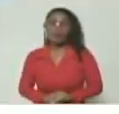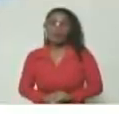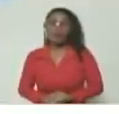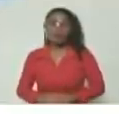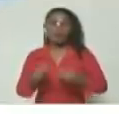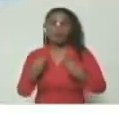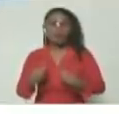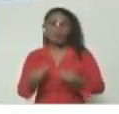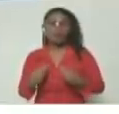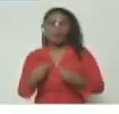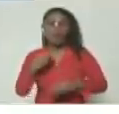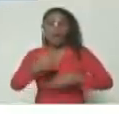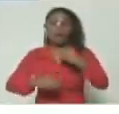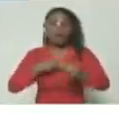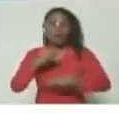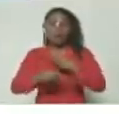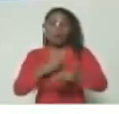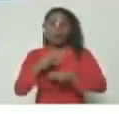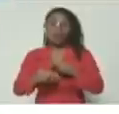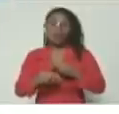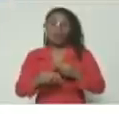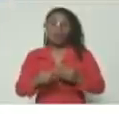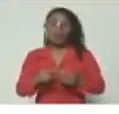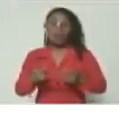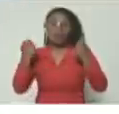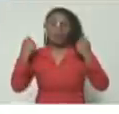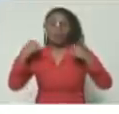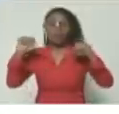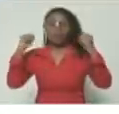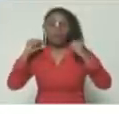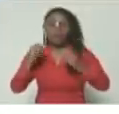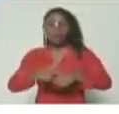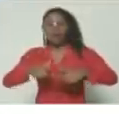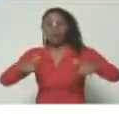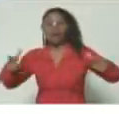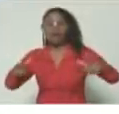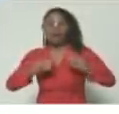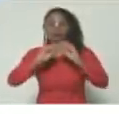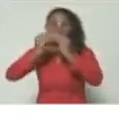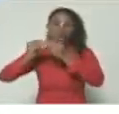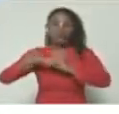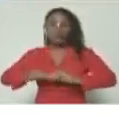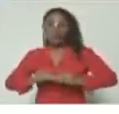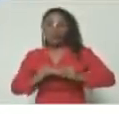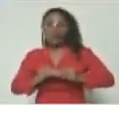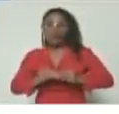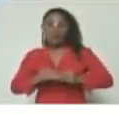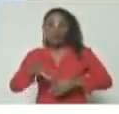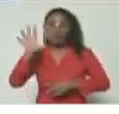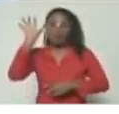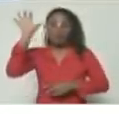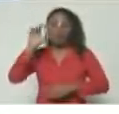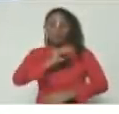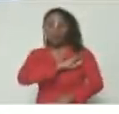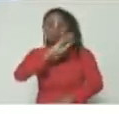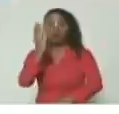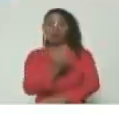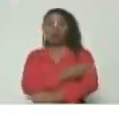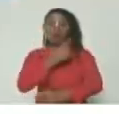para hacerles overhaul, mantenimientos mayores a las refinerías. Y cuando un país poderoso,